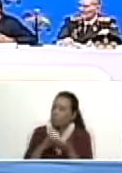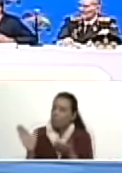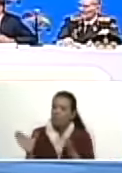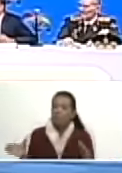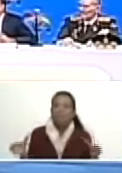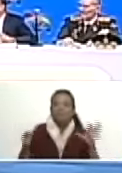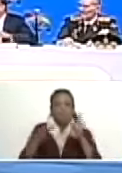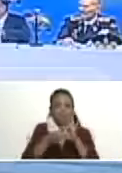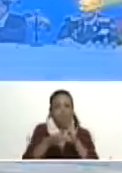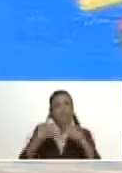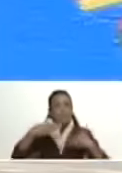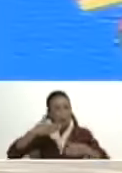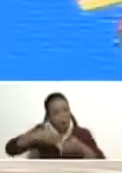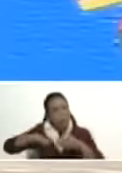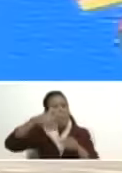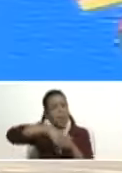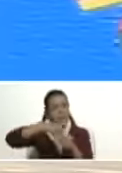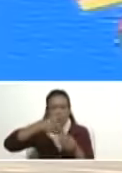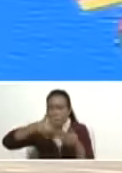Ya vendrán bastantes elecciones.